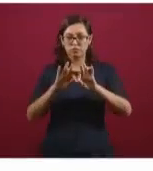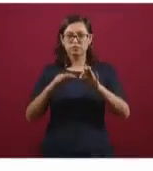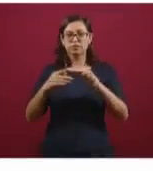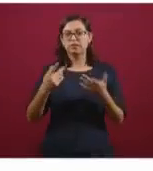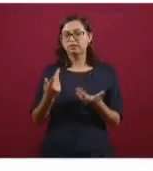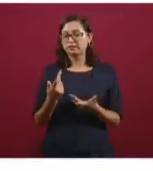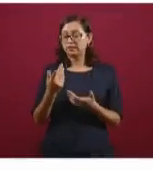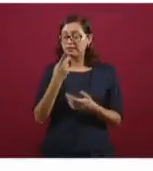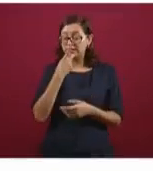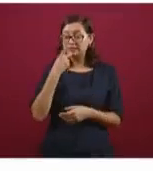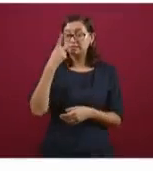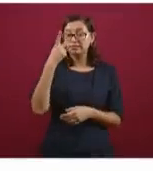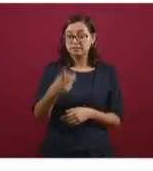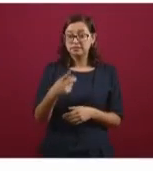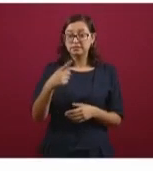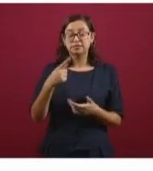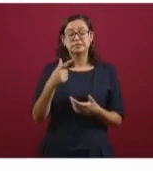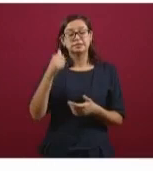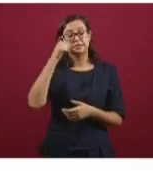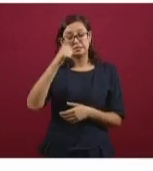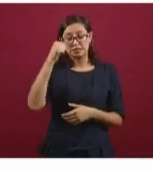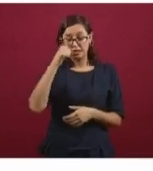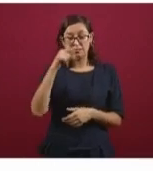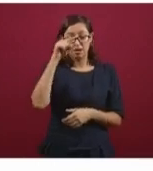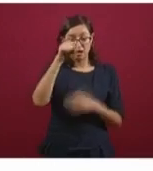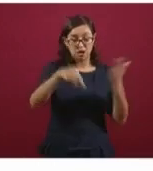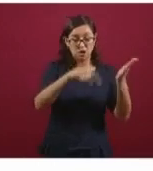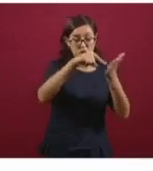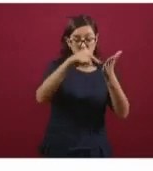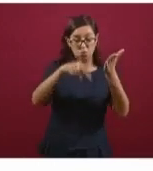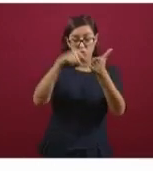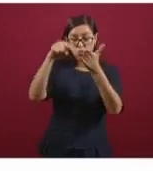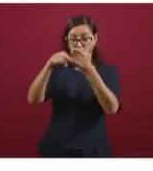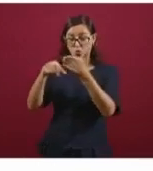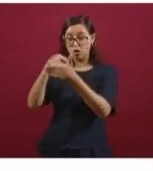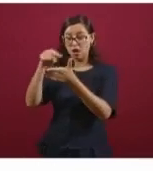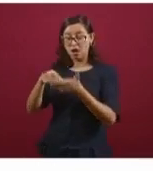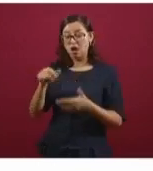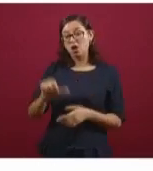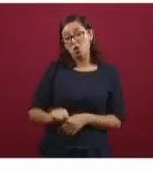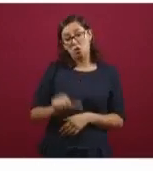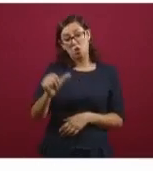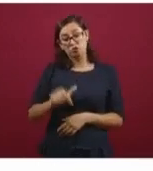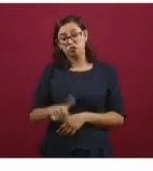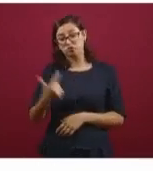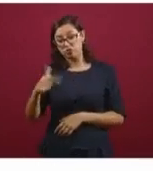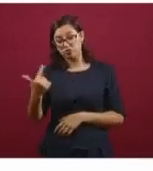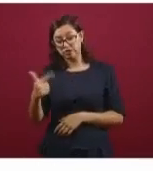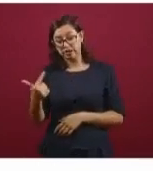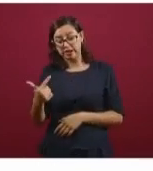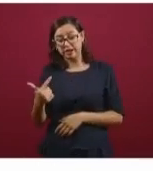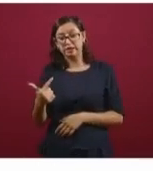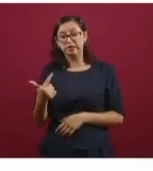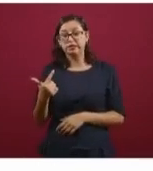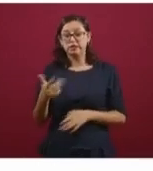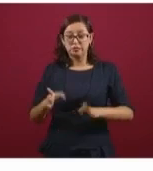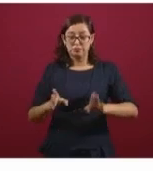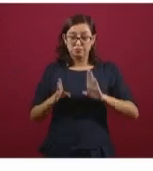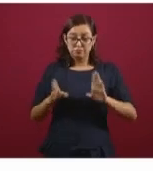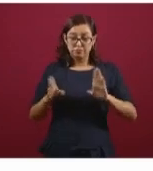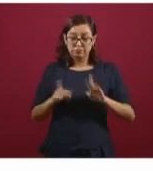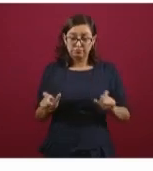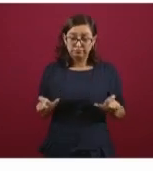las actividades que hacemos en estos puestos, tanto estos estratégicos como los 12 puestos militares de